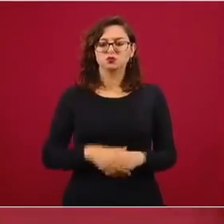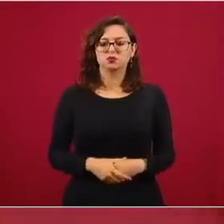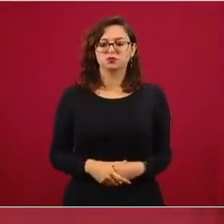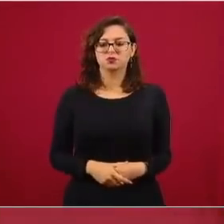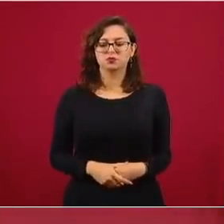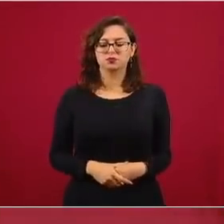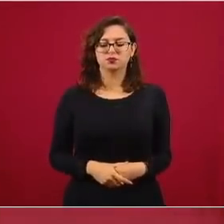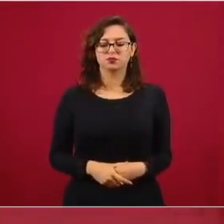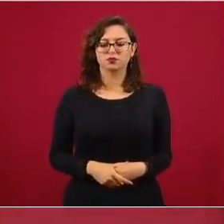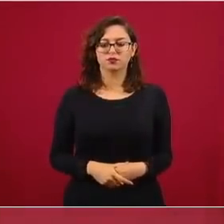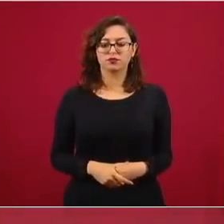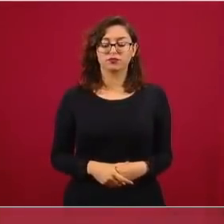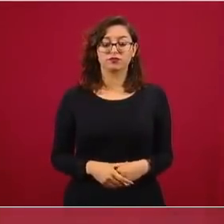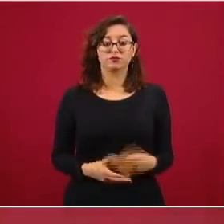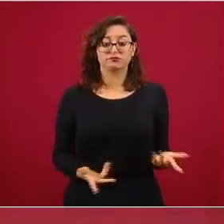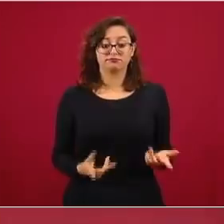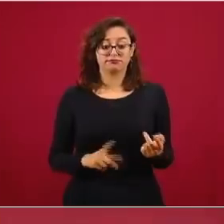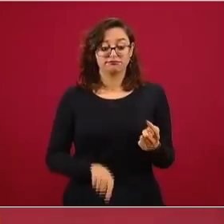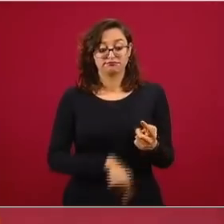es recuperar